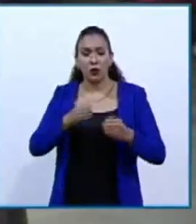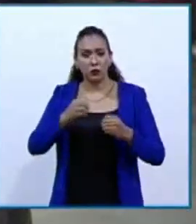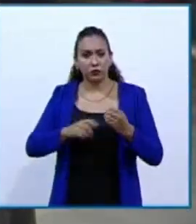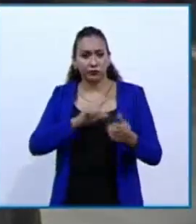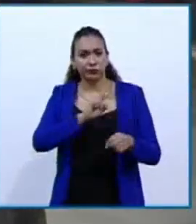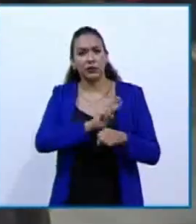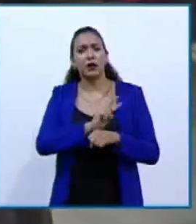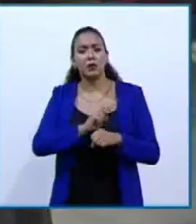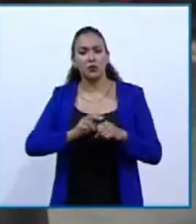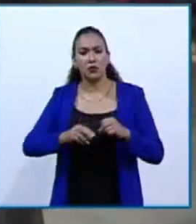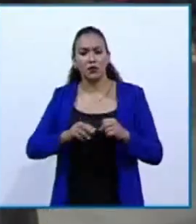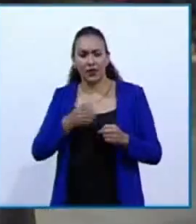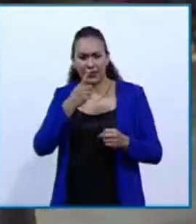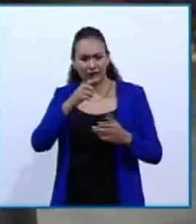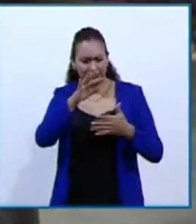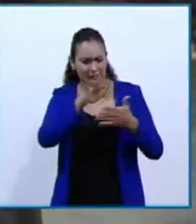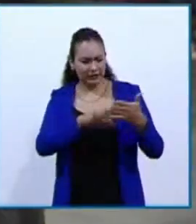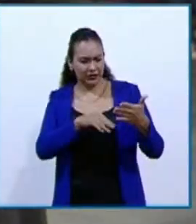circular